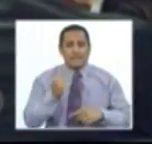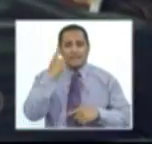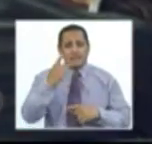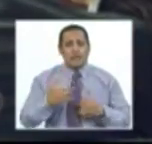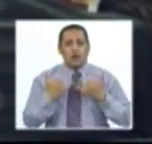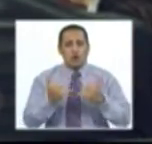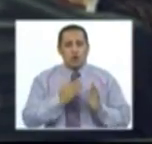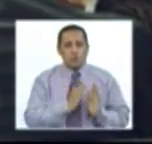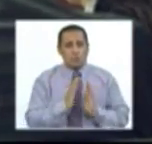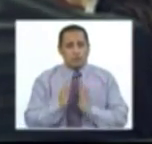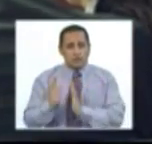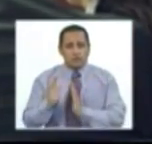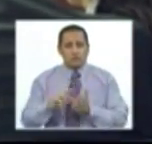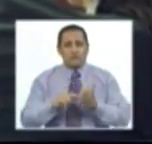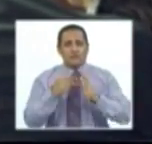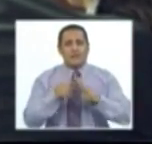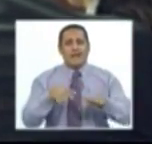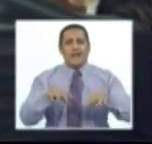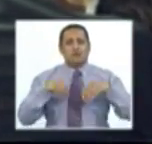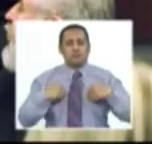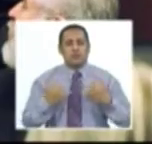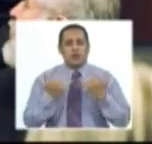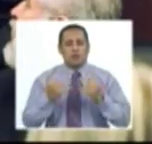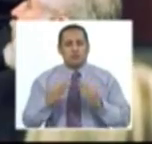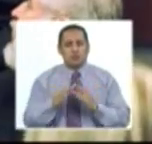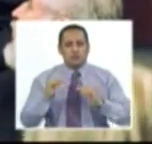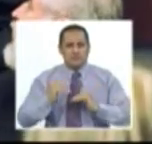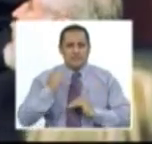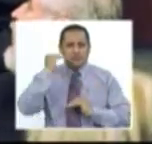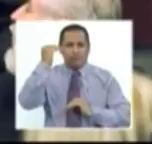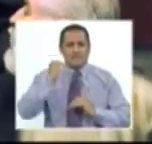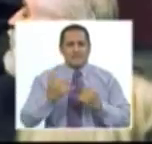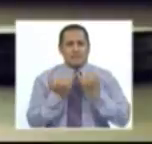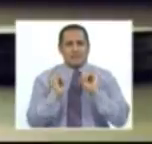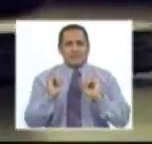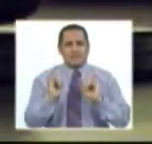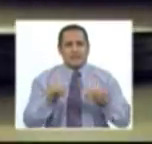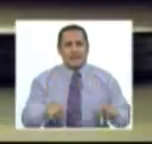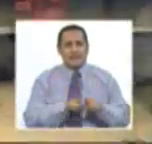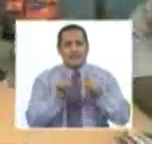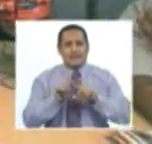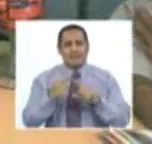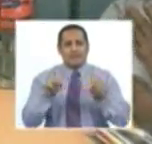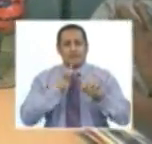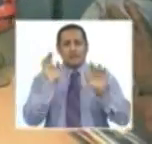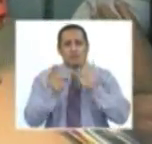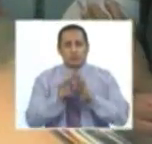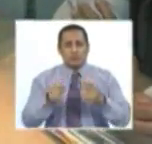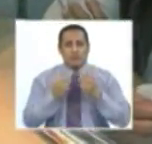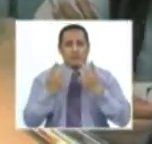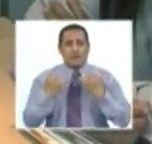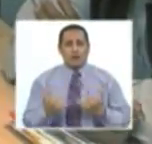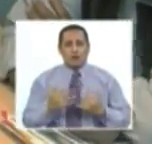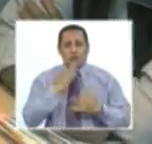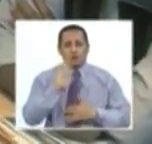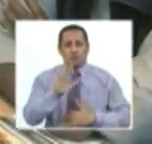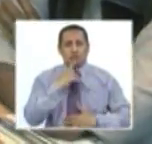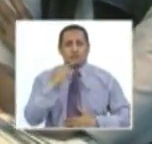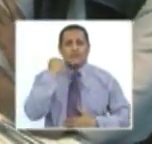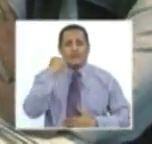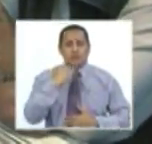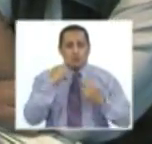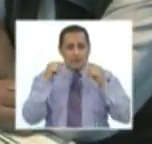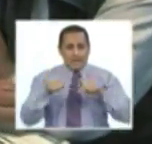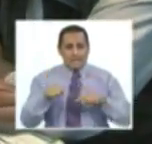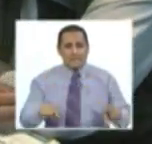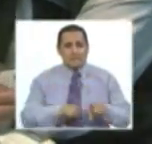como proceso, ha asumido un grado tal de autonomía que en vez de ser un instrumento del derecho, este